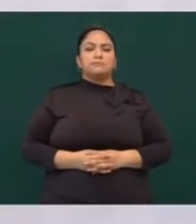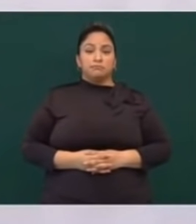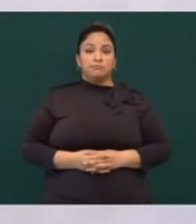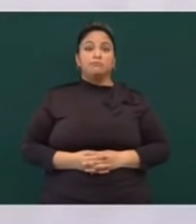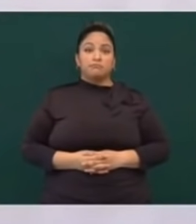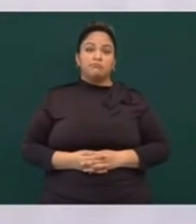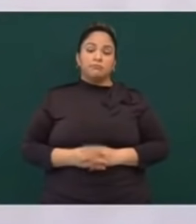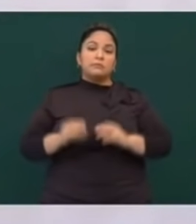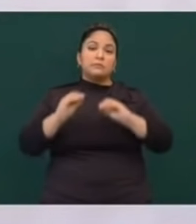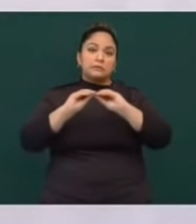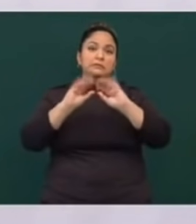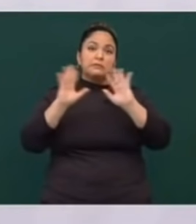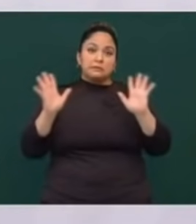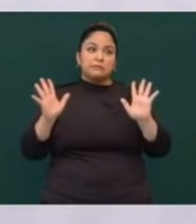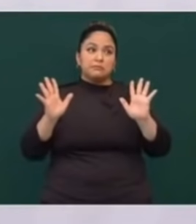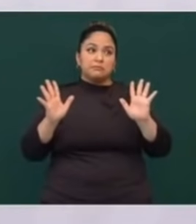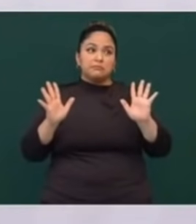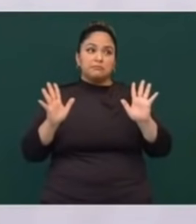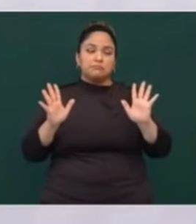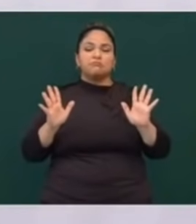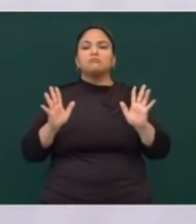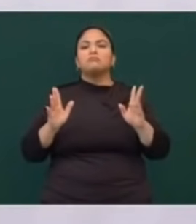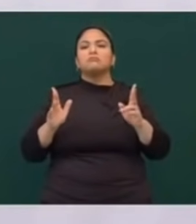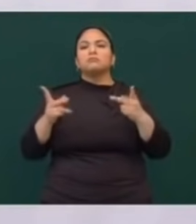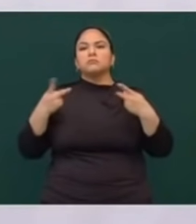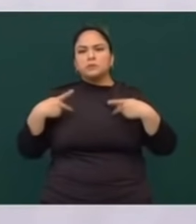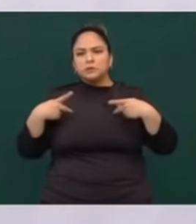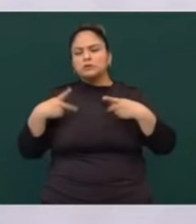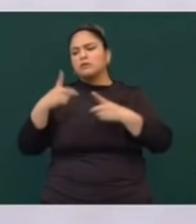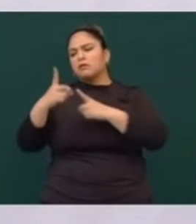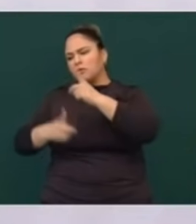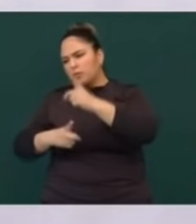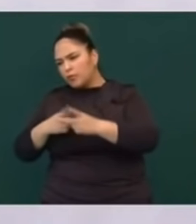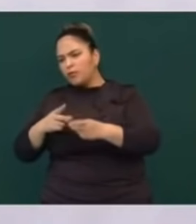incluidos desde luego los entrenadores, los médicos,